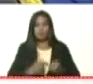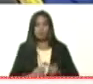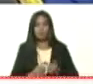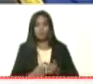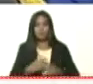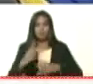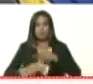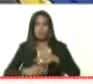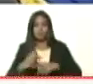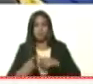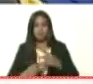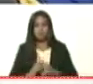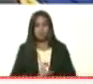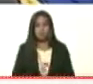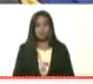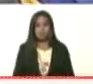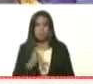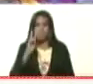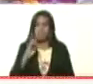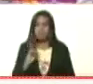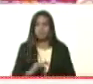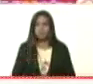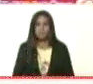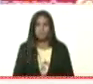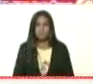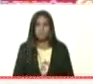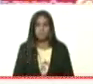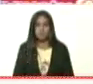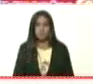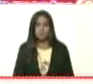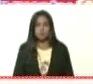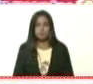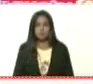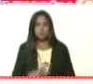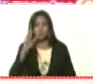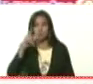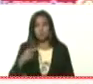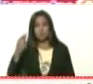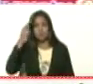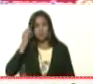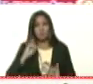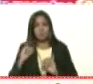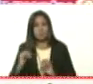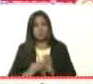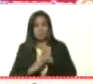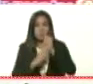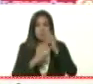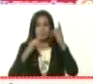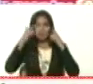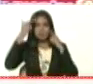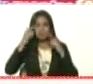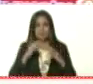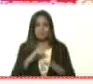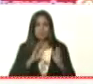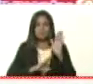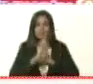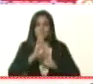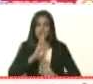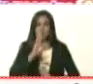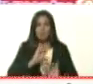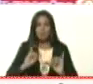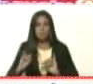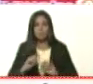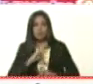productivas. Aguará, pues, lo que nosotros decimos todos los días, lo que decía nuestro comandante Chávez. Desarrollar las